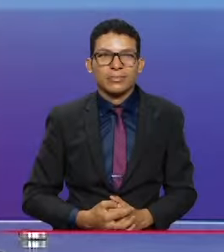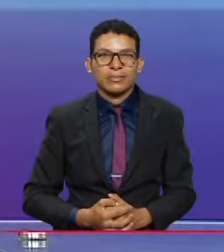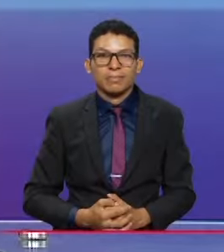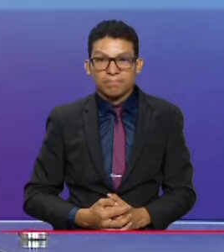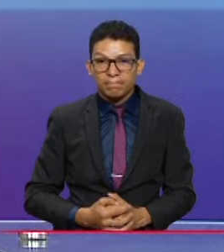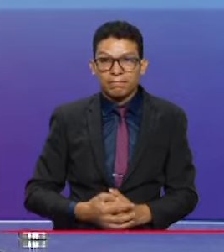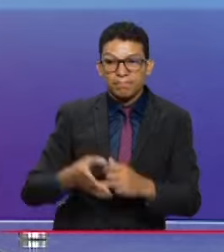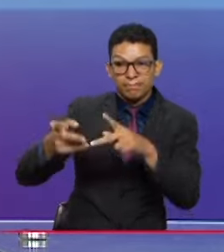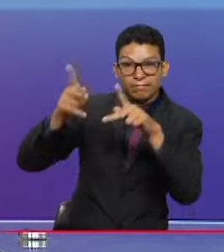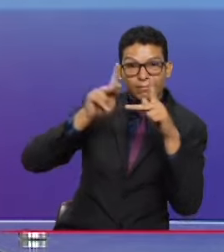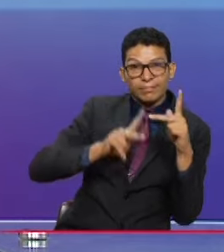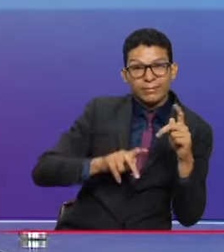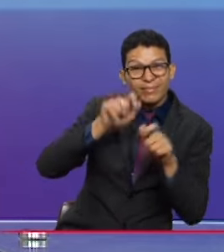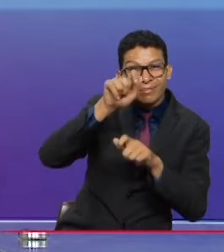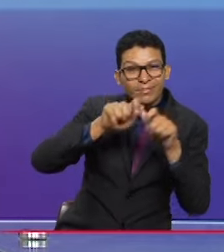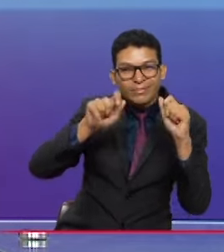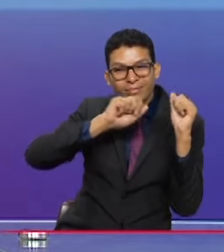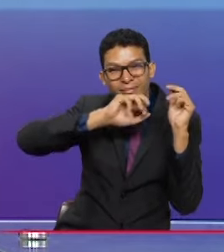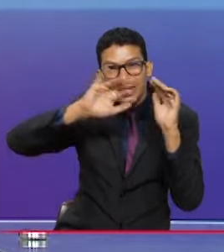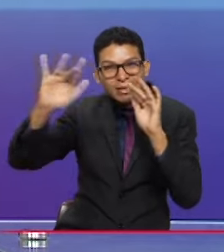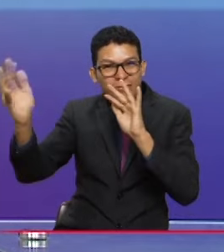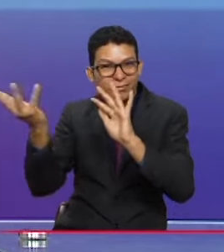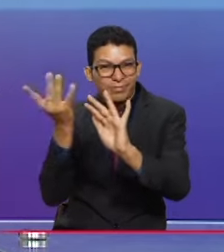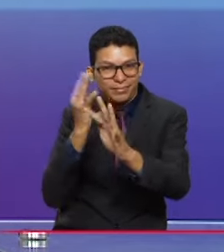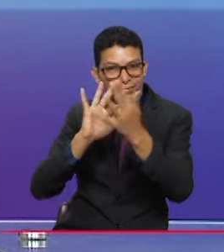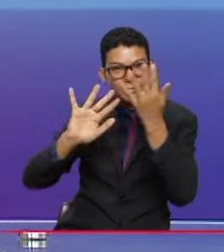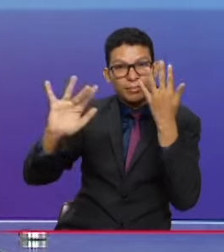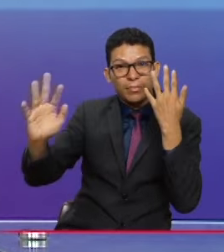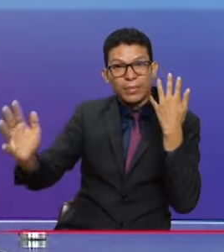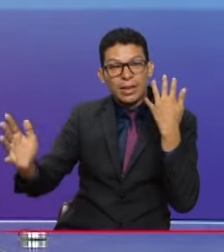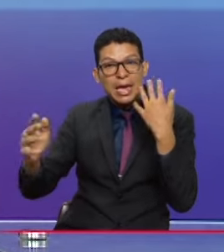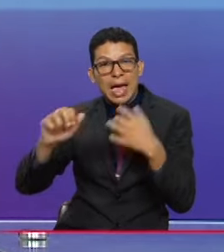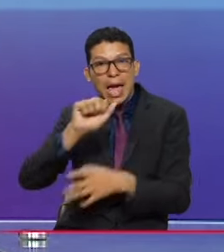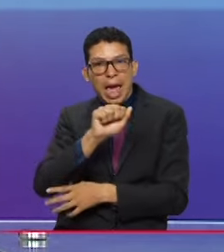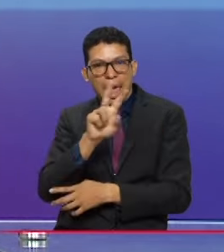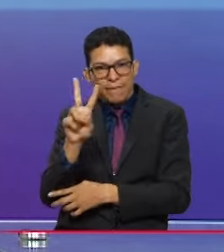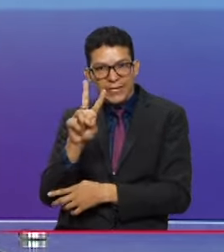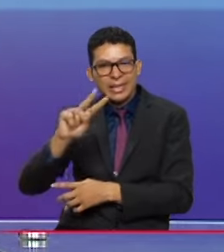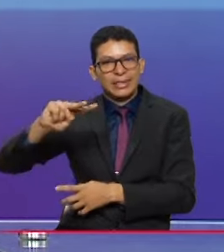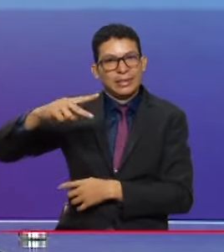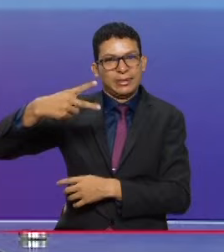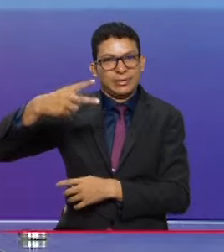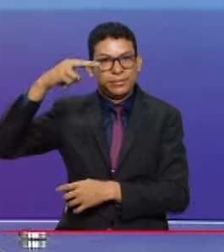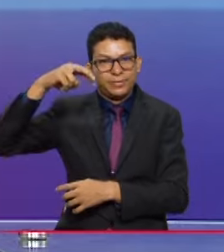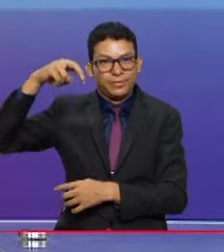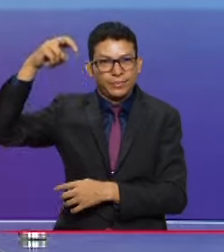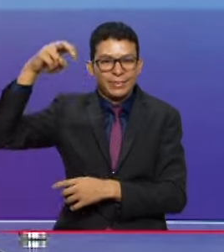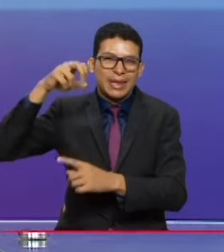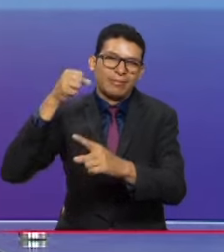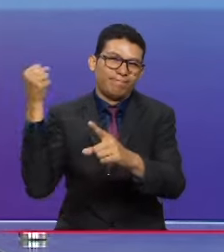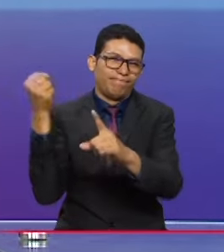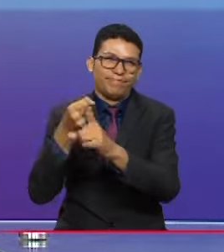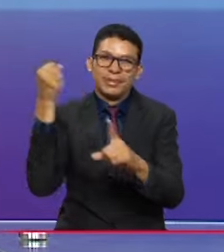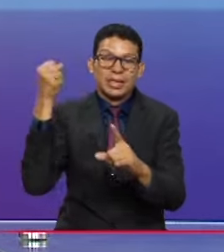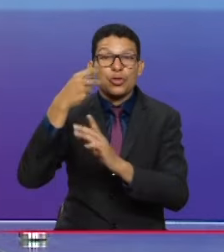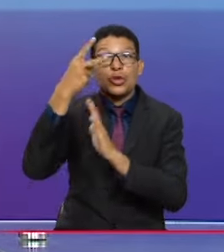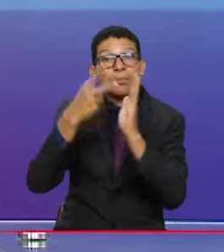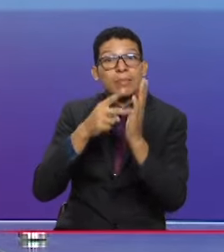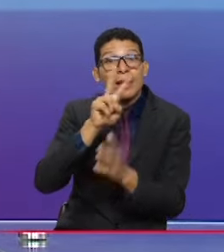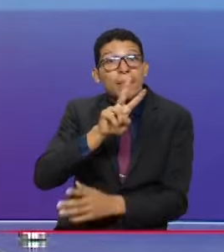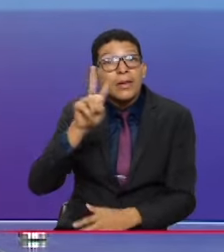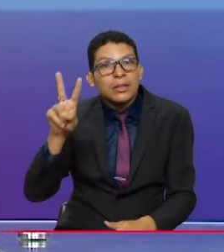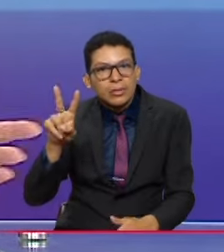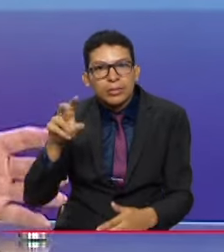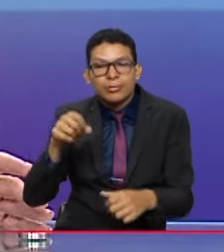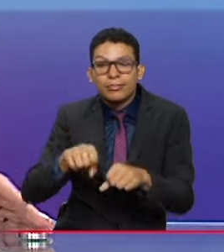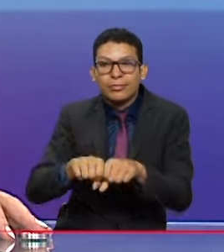un puente peatonal ubicado sobre la avenida Segunda Norte en Cali, afectado desde 2022 por un accidente de tránsito y que permanecía